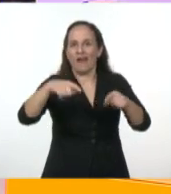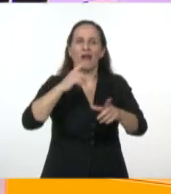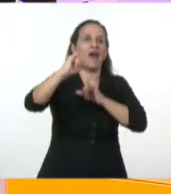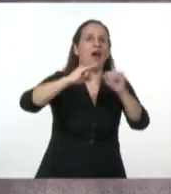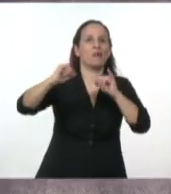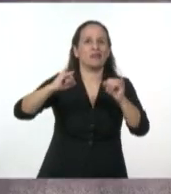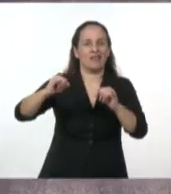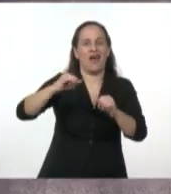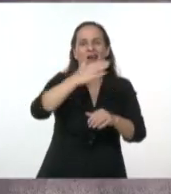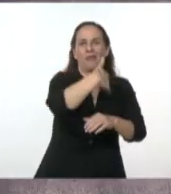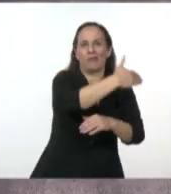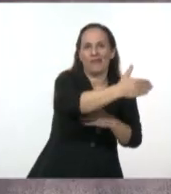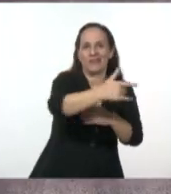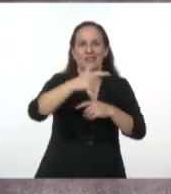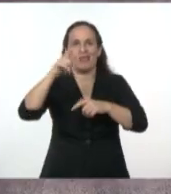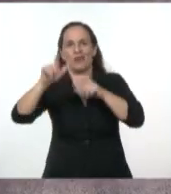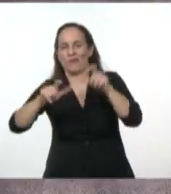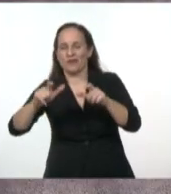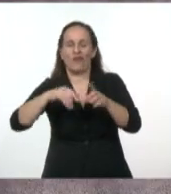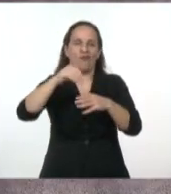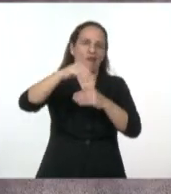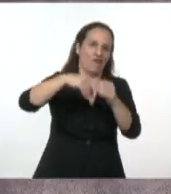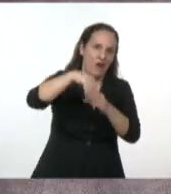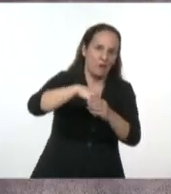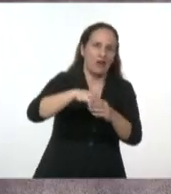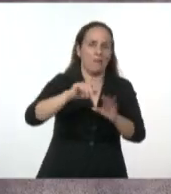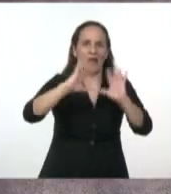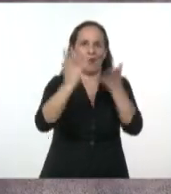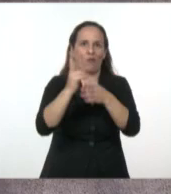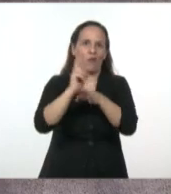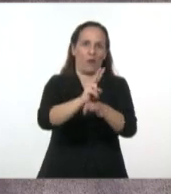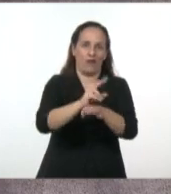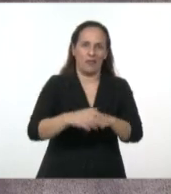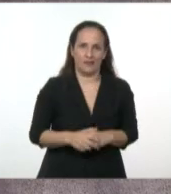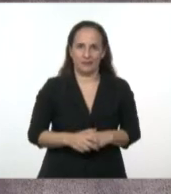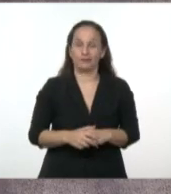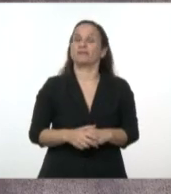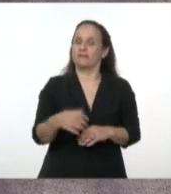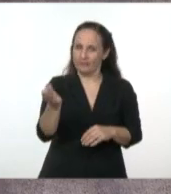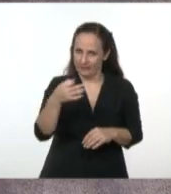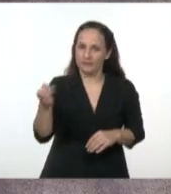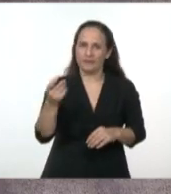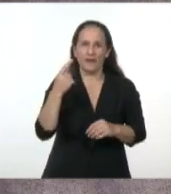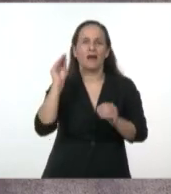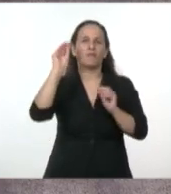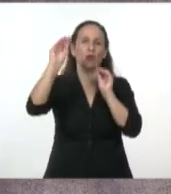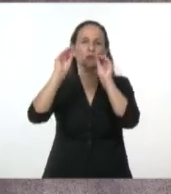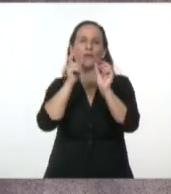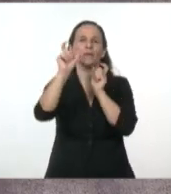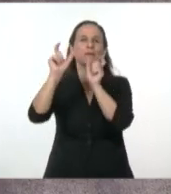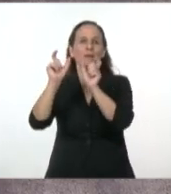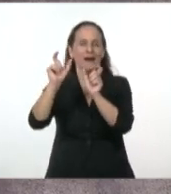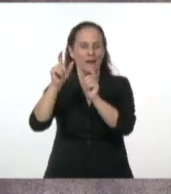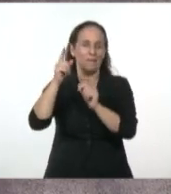planeta. Muy bien, entonces, tenemos los argumentos que yo acá los puse como conceptos, pero en el texto están desarrollados.